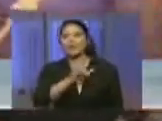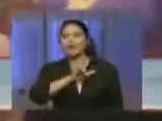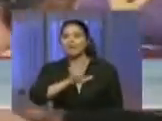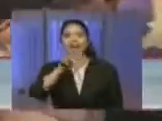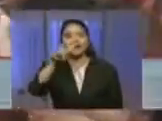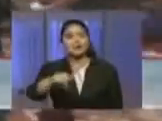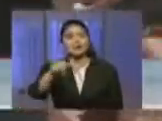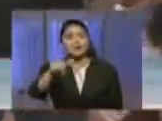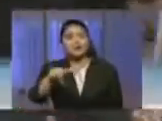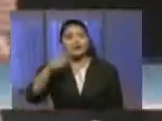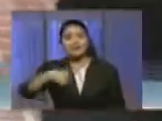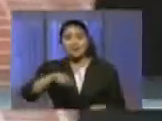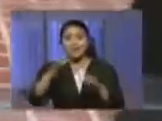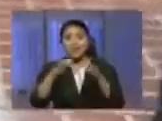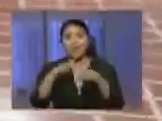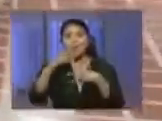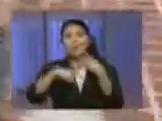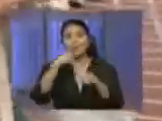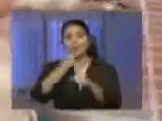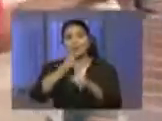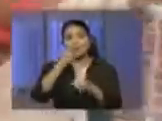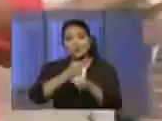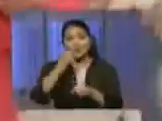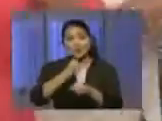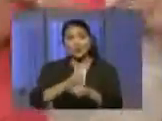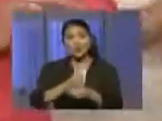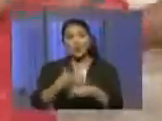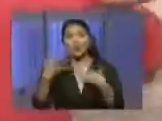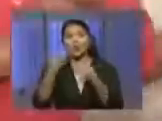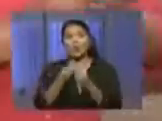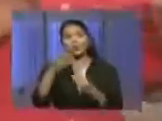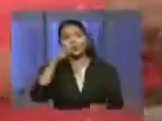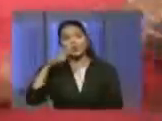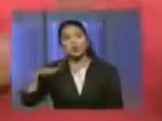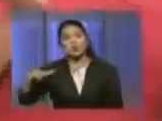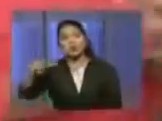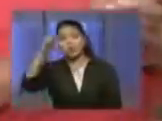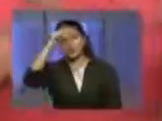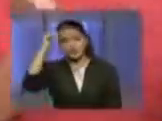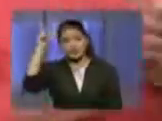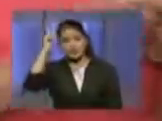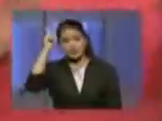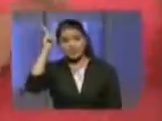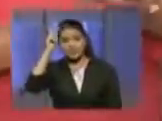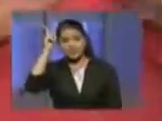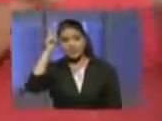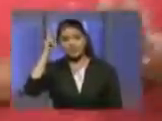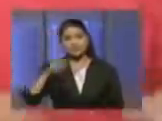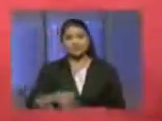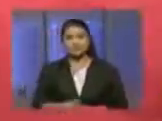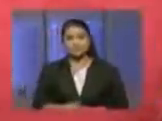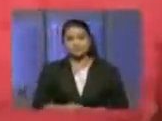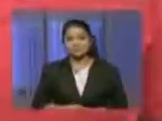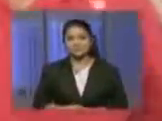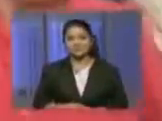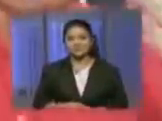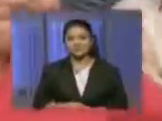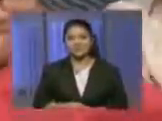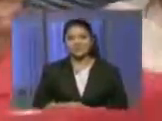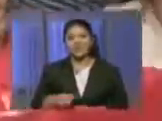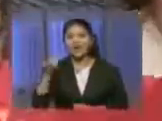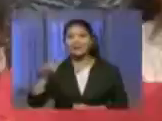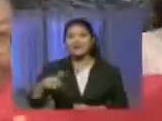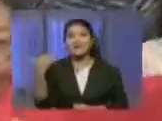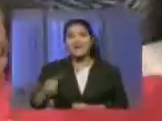encuentro socioproductivo con nuestros pueblos indígenas acá presidente tenemos 188 pueblos